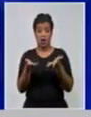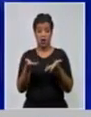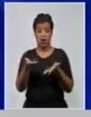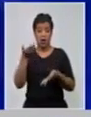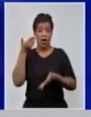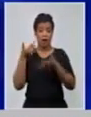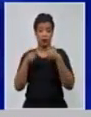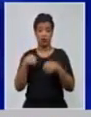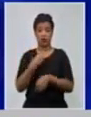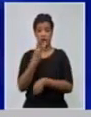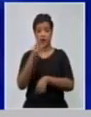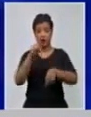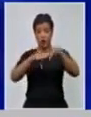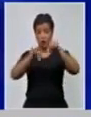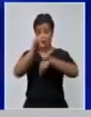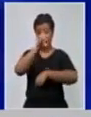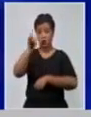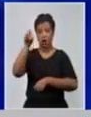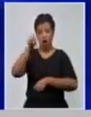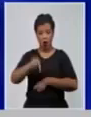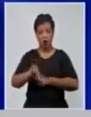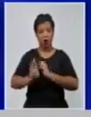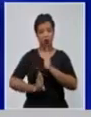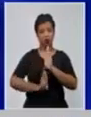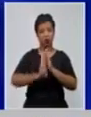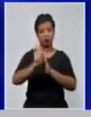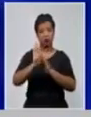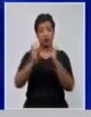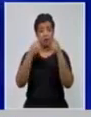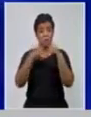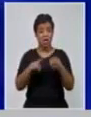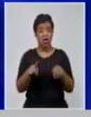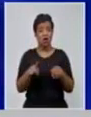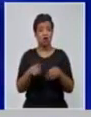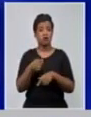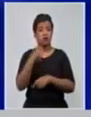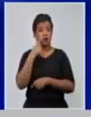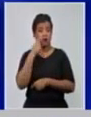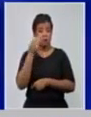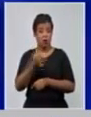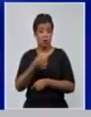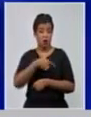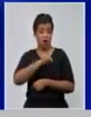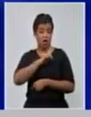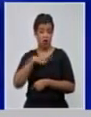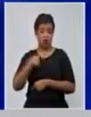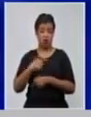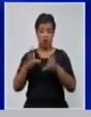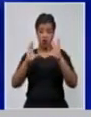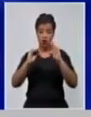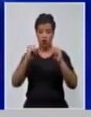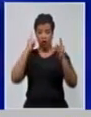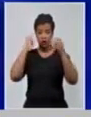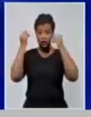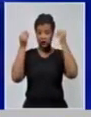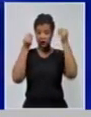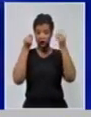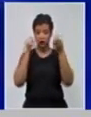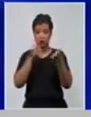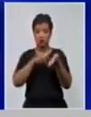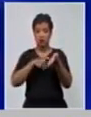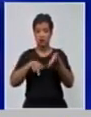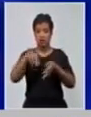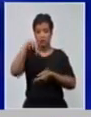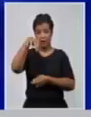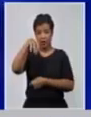pues hemos avanzado. Pero se vio con muchas posibilidades en el análisis que se hizo anoche que la provincia